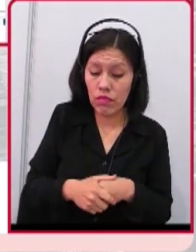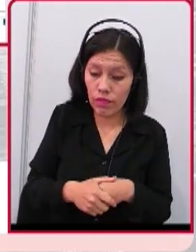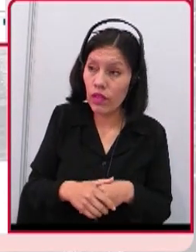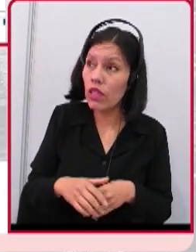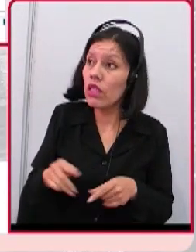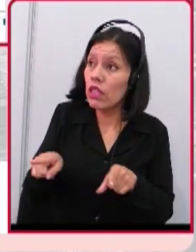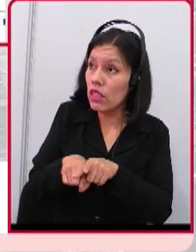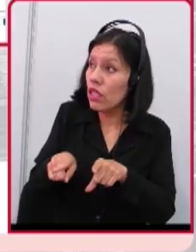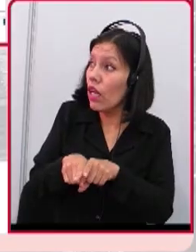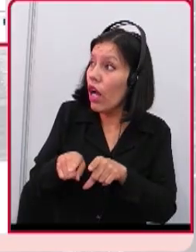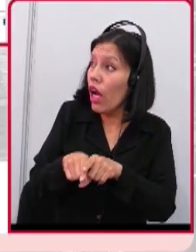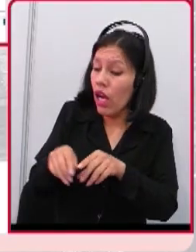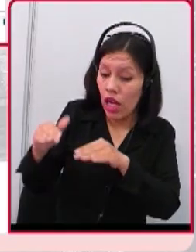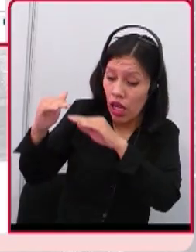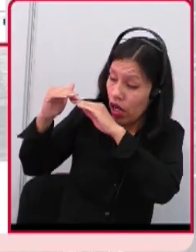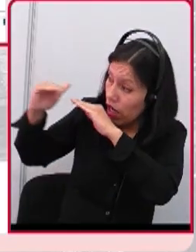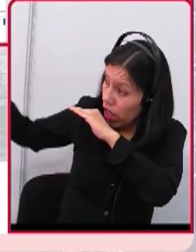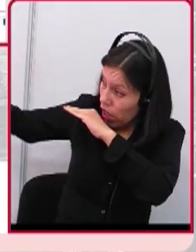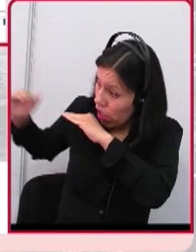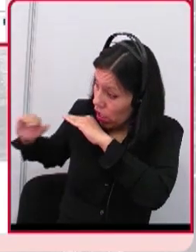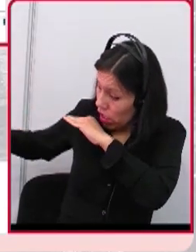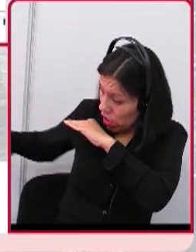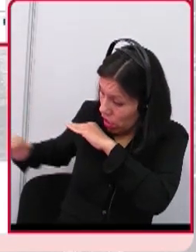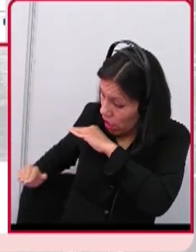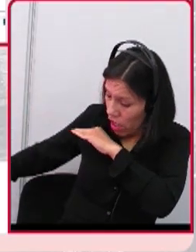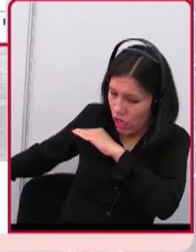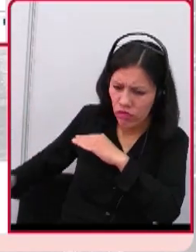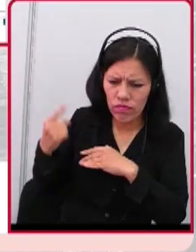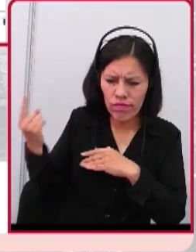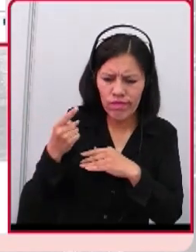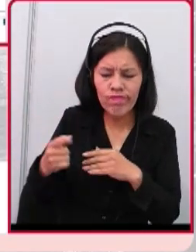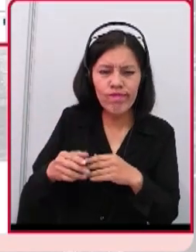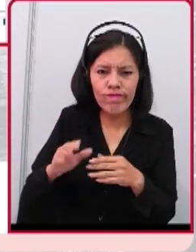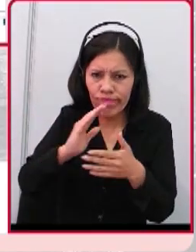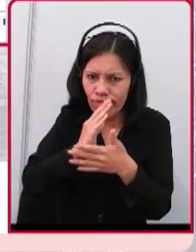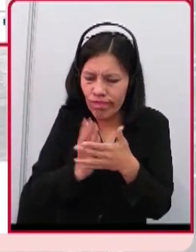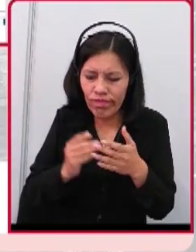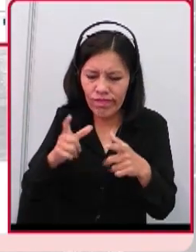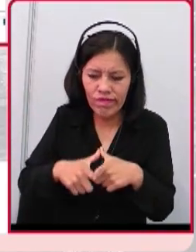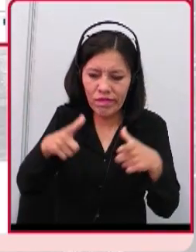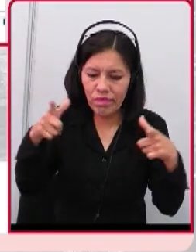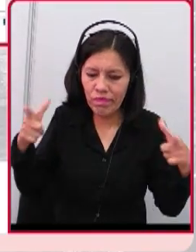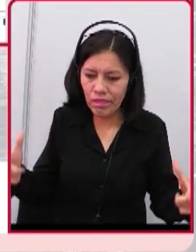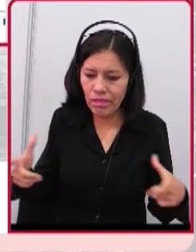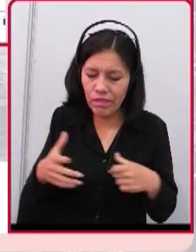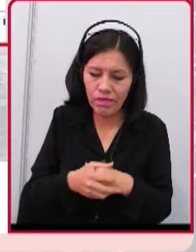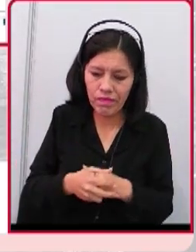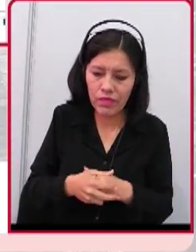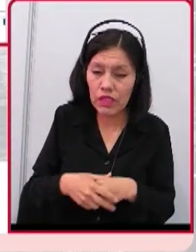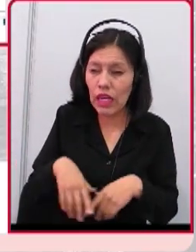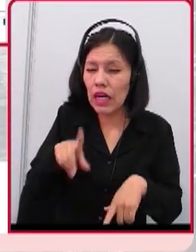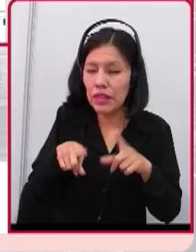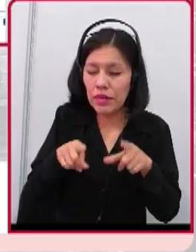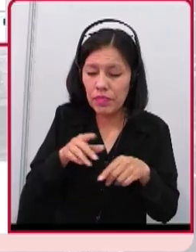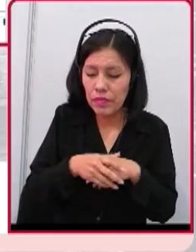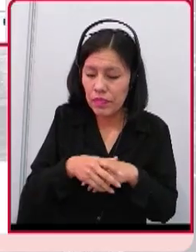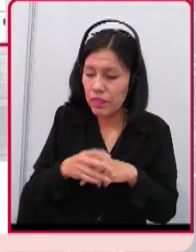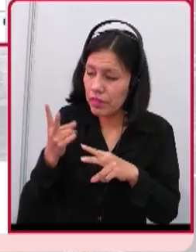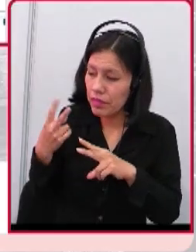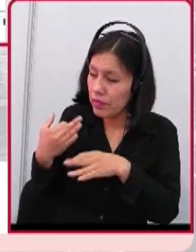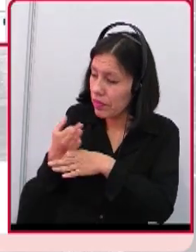secciones, no solamente las partes grandes de algunas alteraciones o de algunas